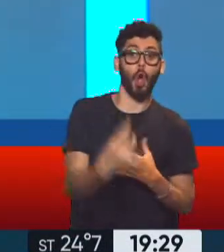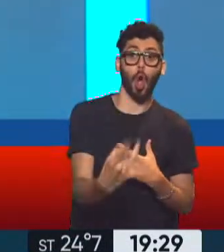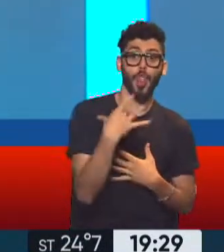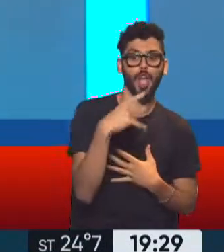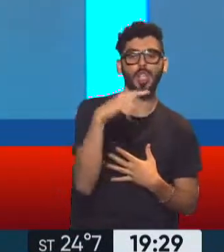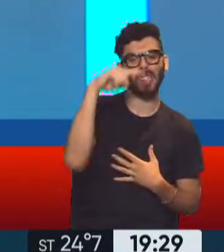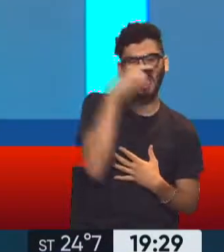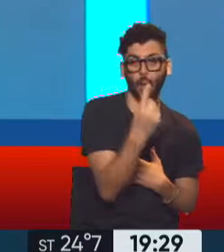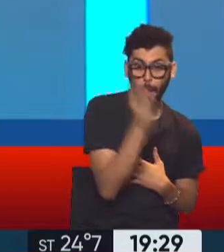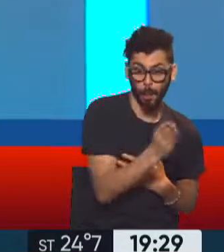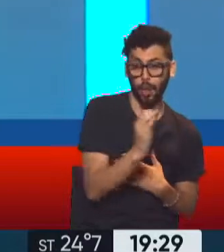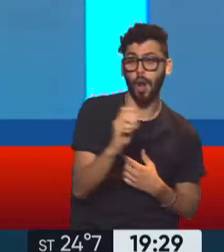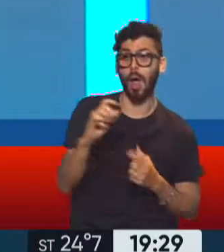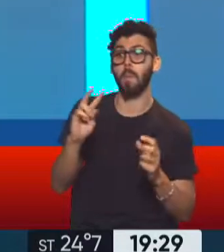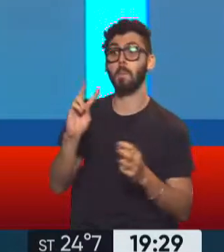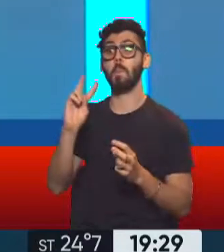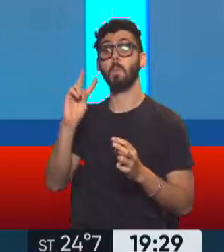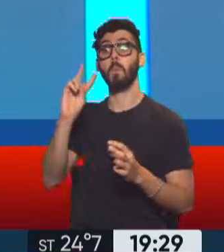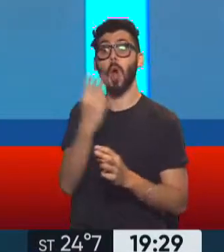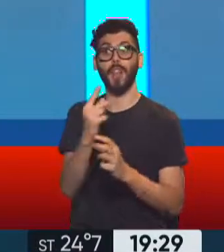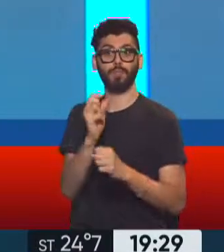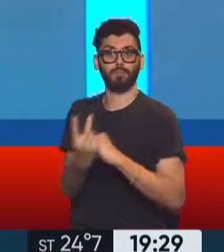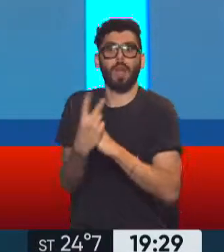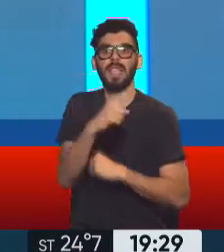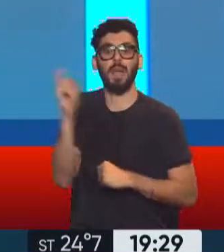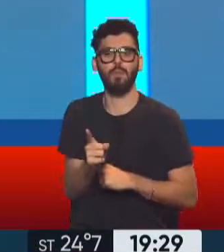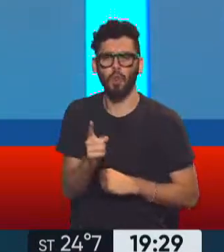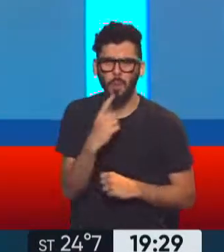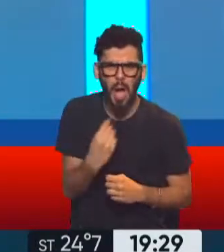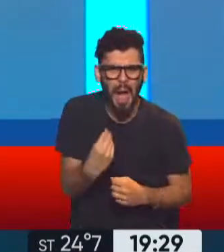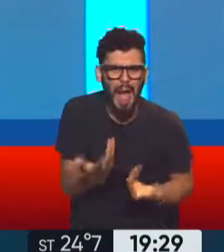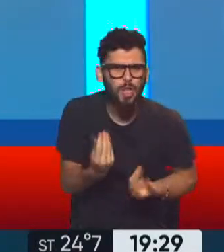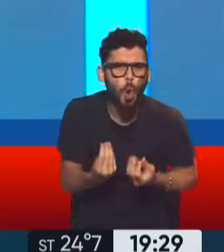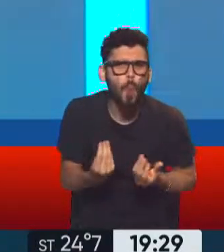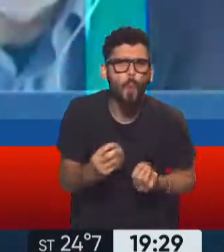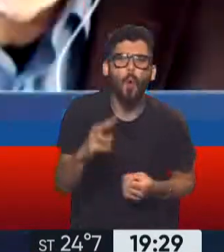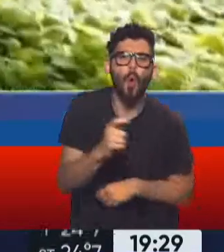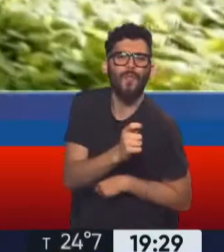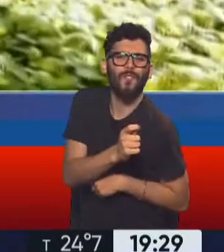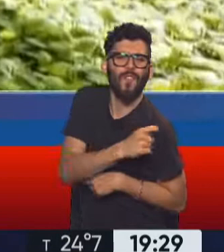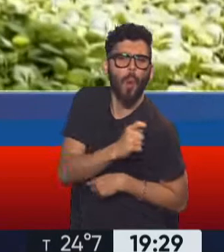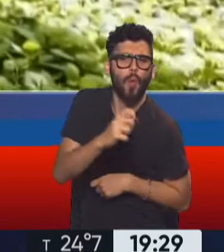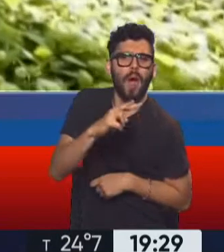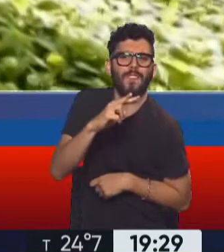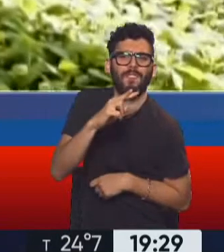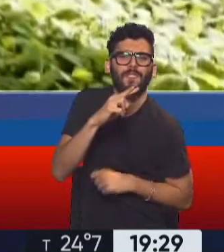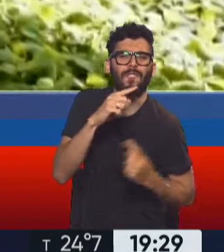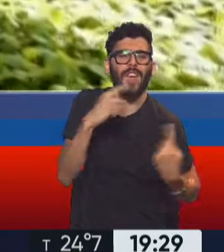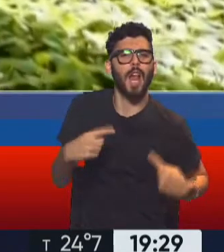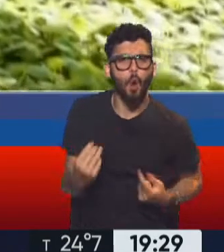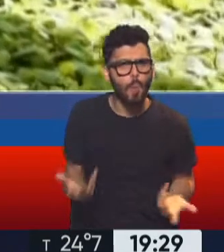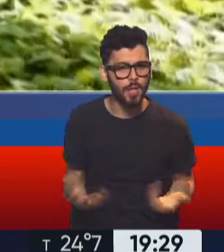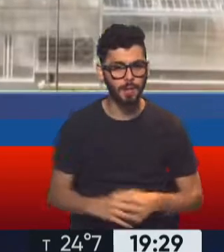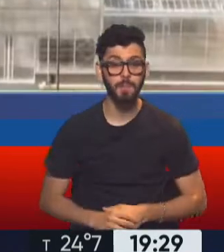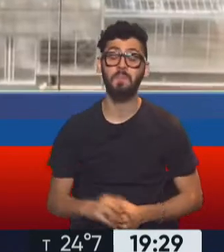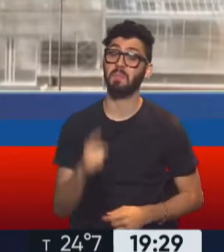menos. 100% para mortalidad. 100% para muerte. ¿Qué es la vacuna vegetal? ¿Cómo sale? ¿Dónde está? Mire, interesante. Es un